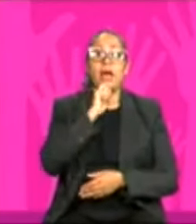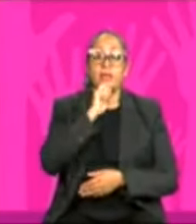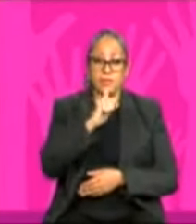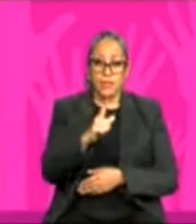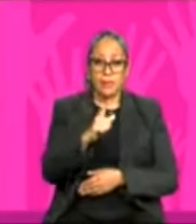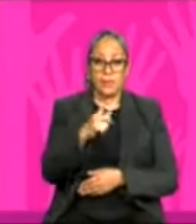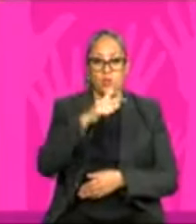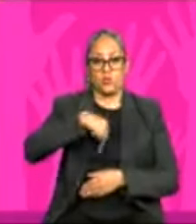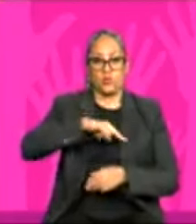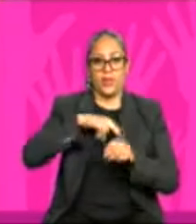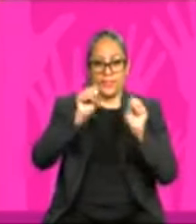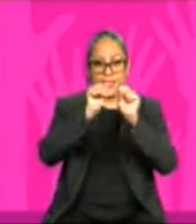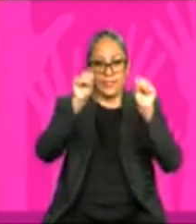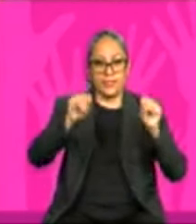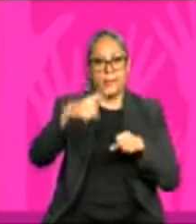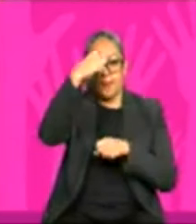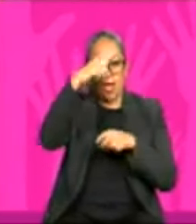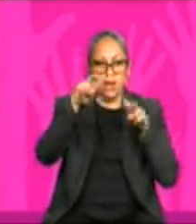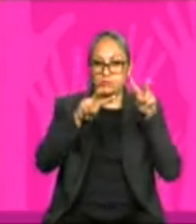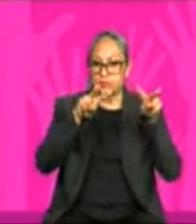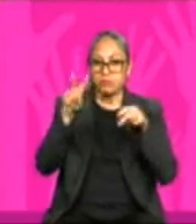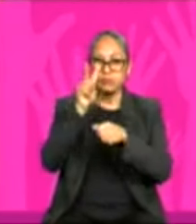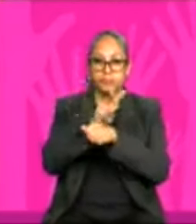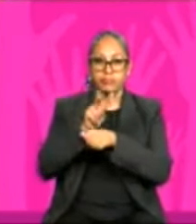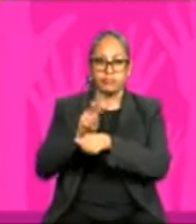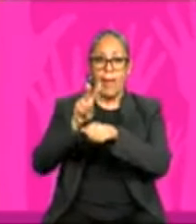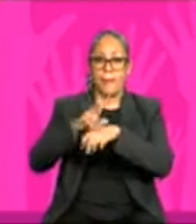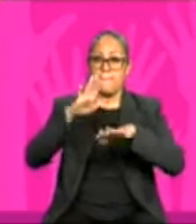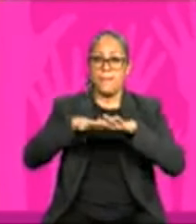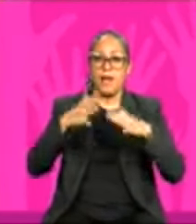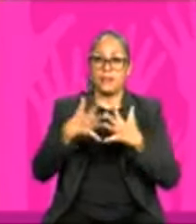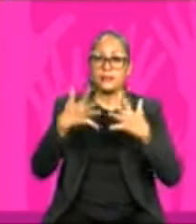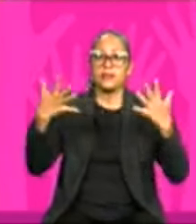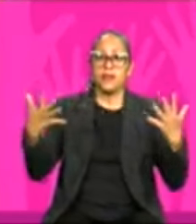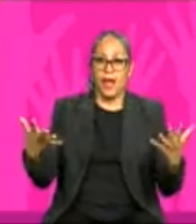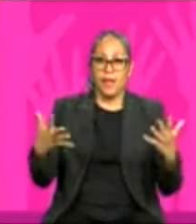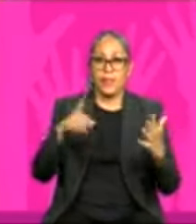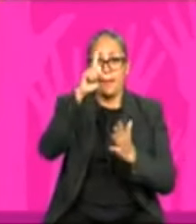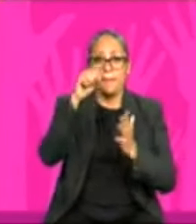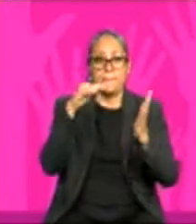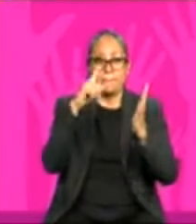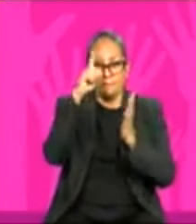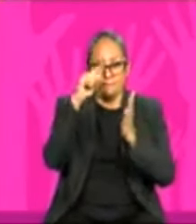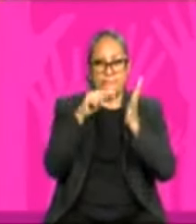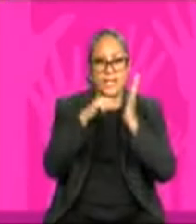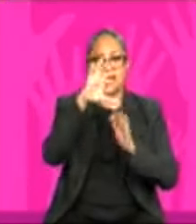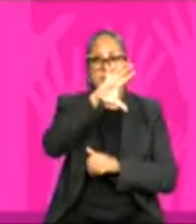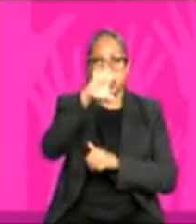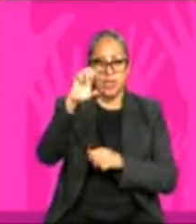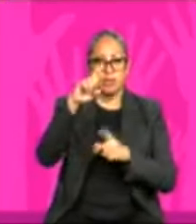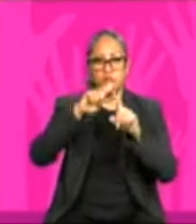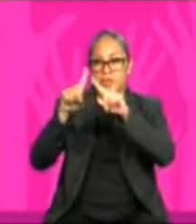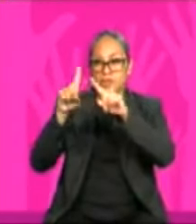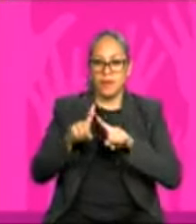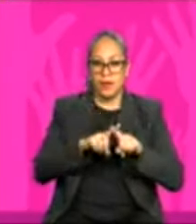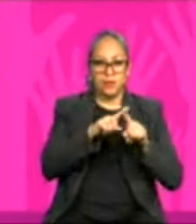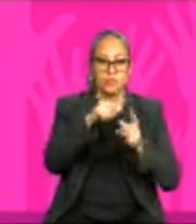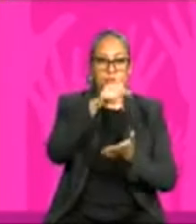sistema de videovigilancia y atención más grande de la historia de Morelos, con 1,500 puntos seguros, 6,000 cámaras